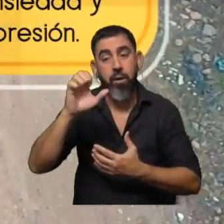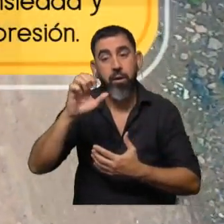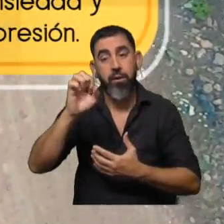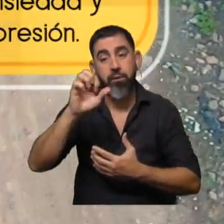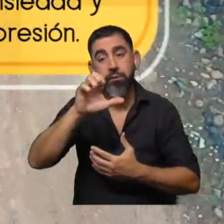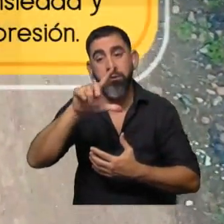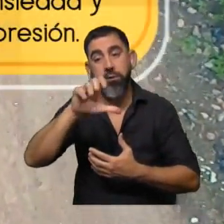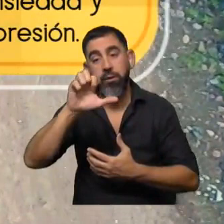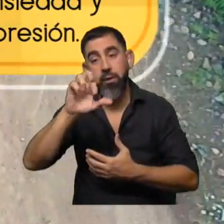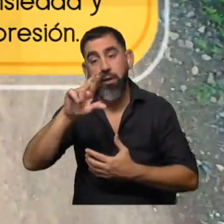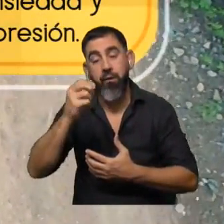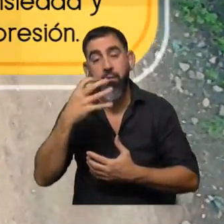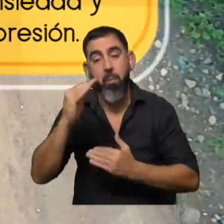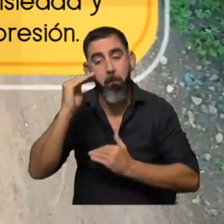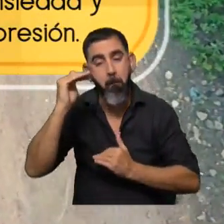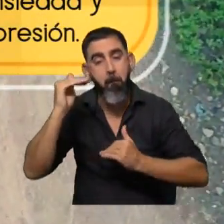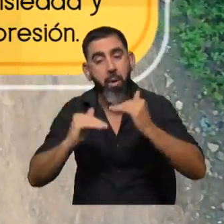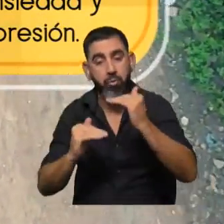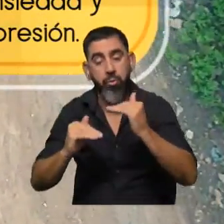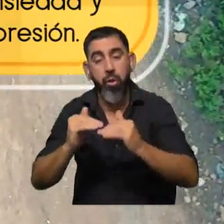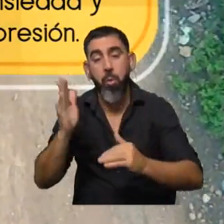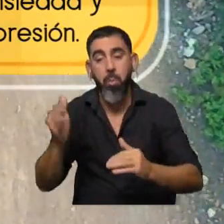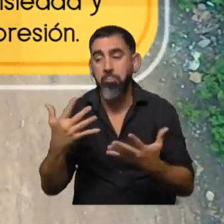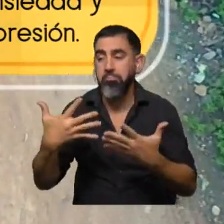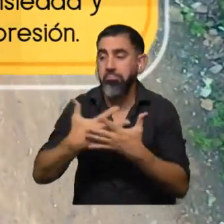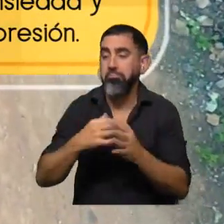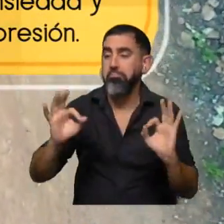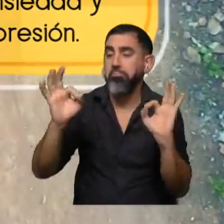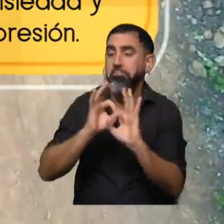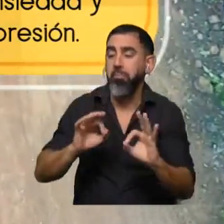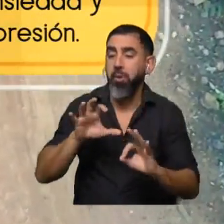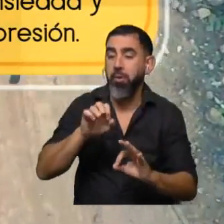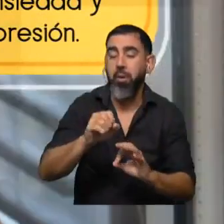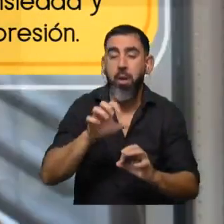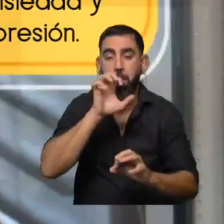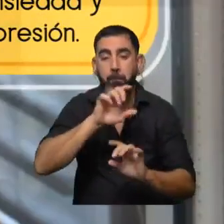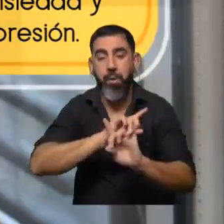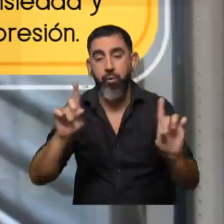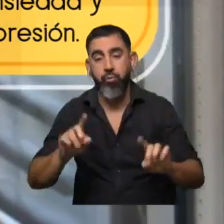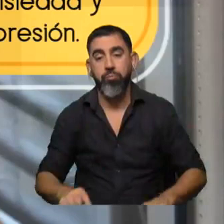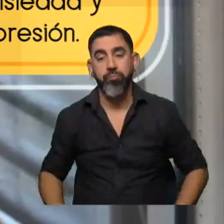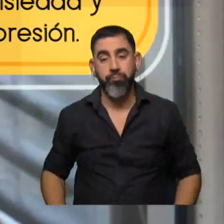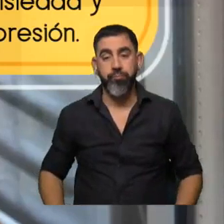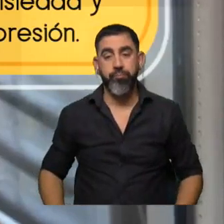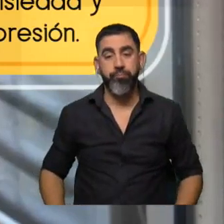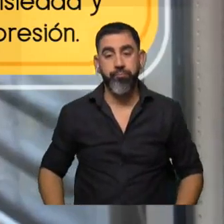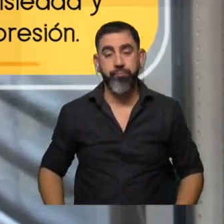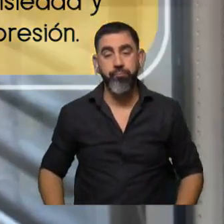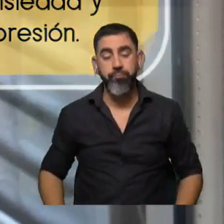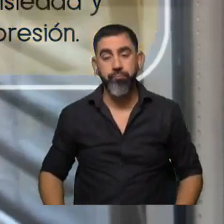Uruguay, es mayor que en aquellos productores que en sus establecimientos no recibieron ataques por predadores.